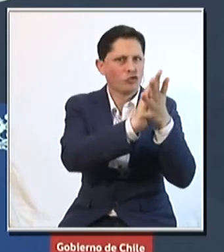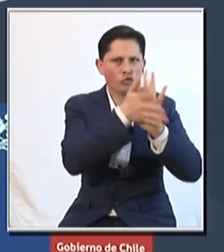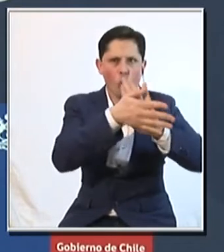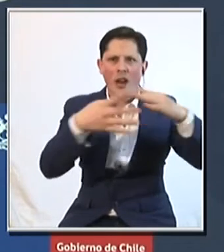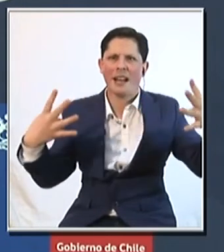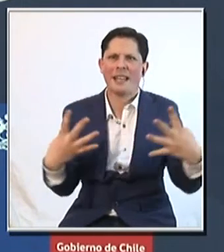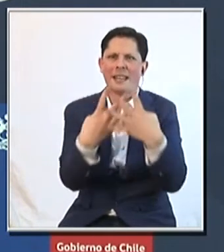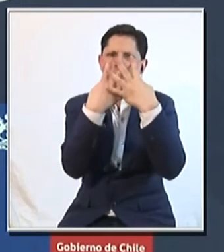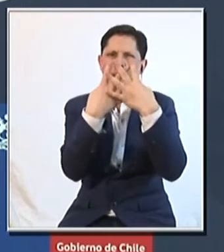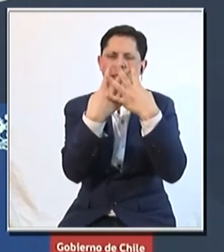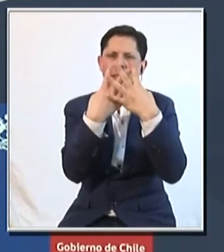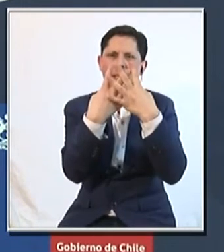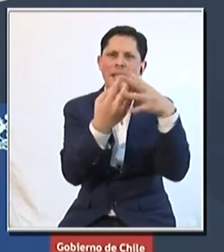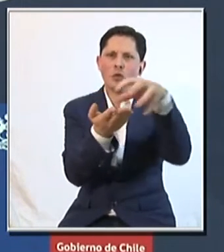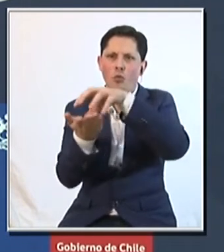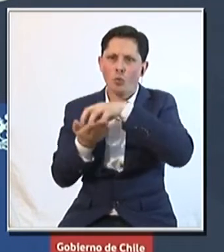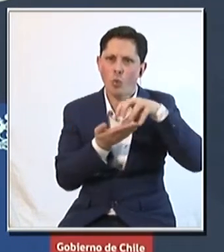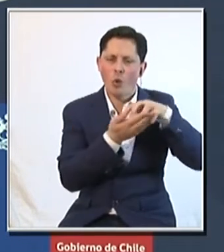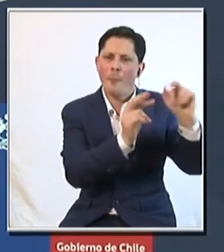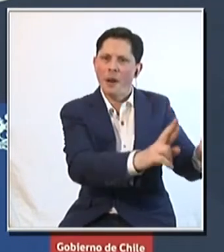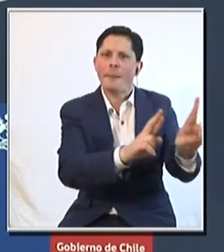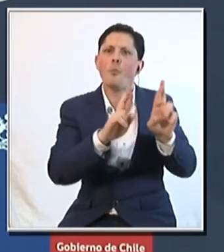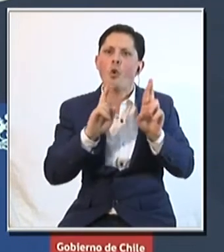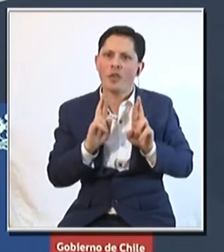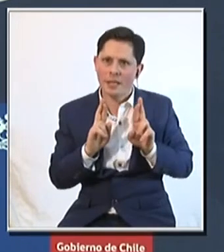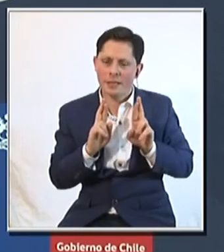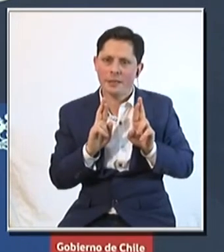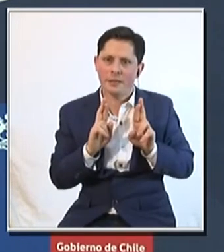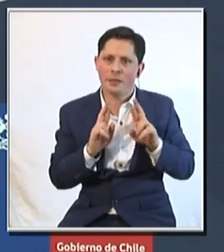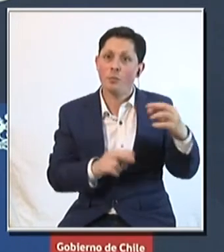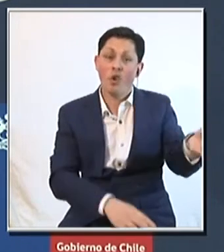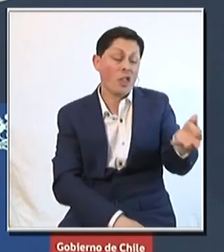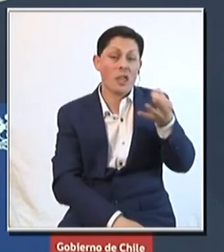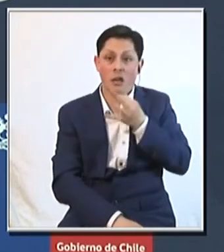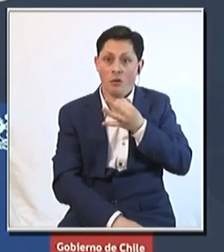puedan responder de la mejor forma posible, como nos comentaba el